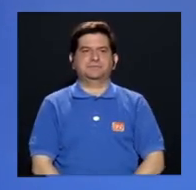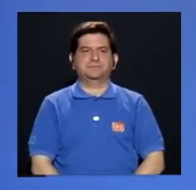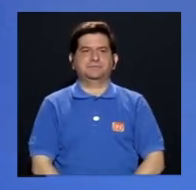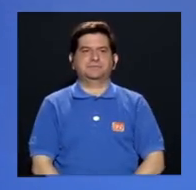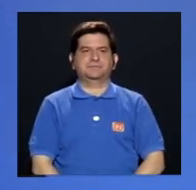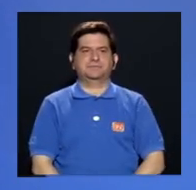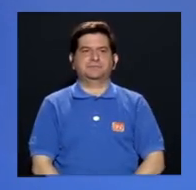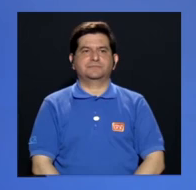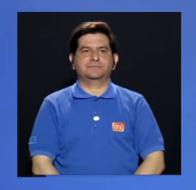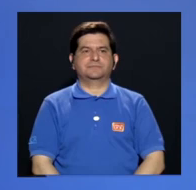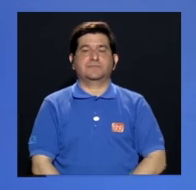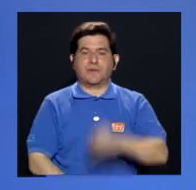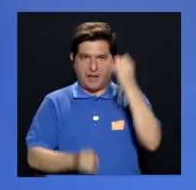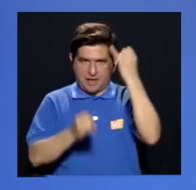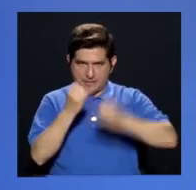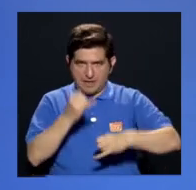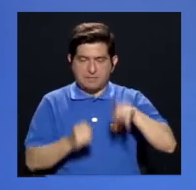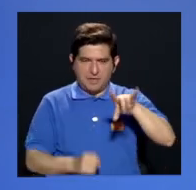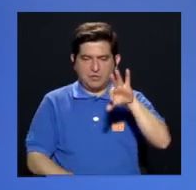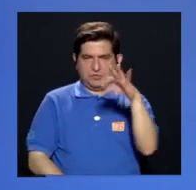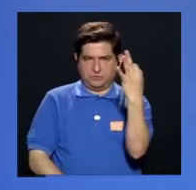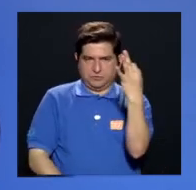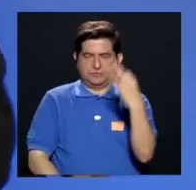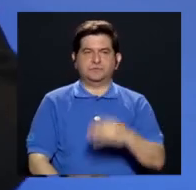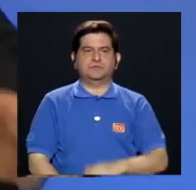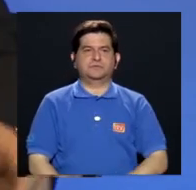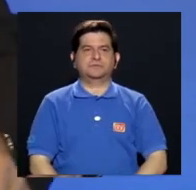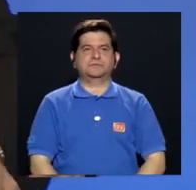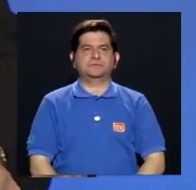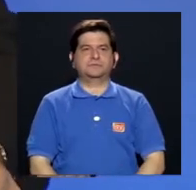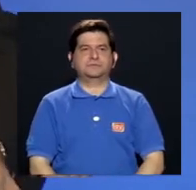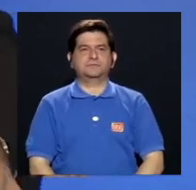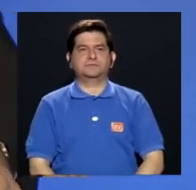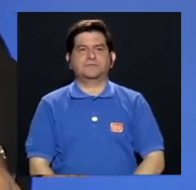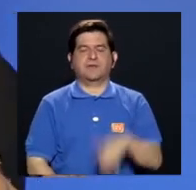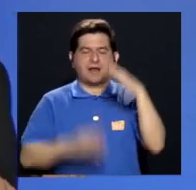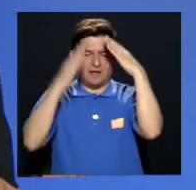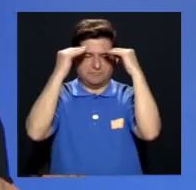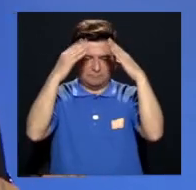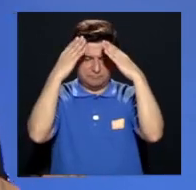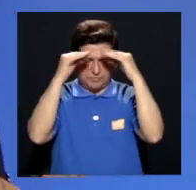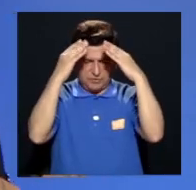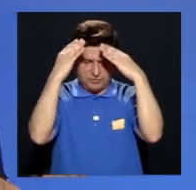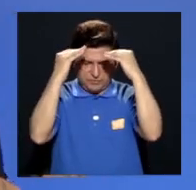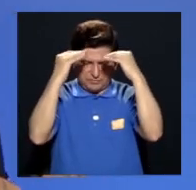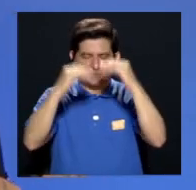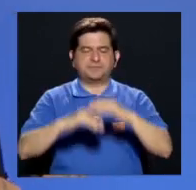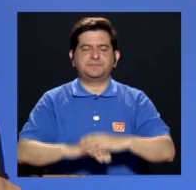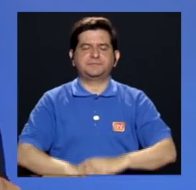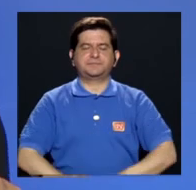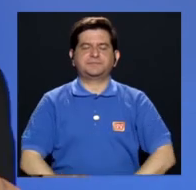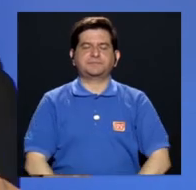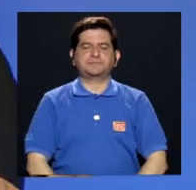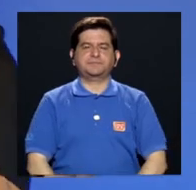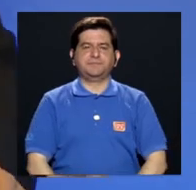Termino de esta manera este informe y mi